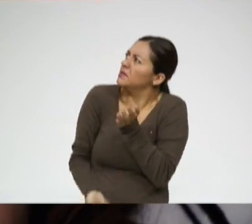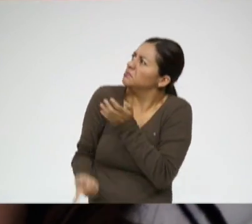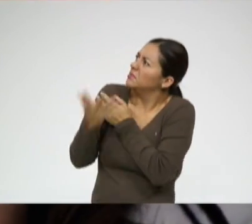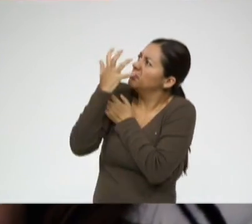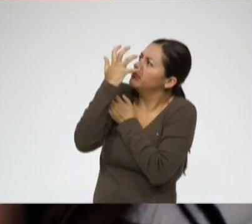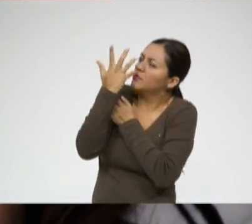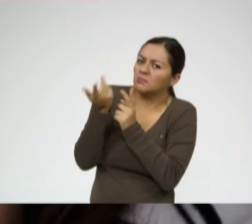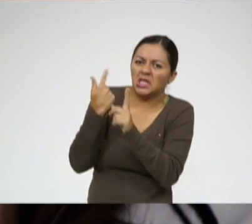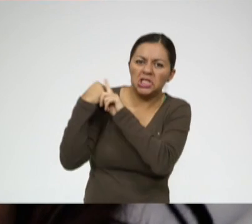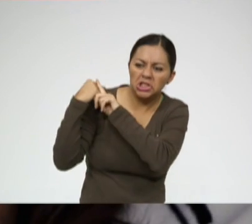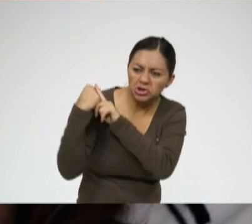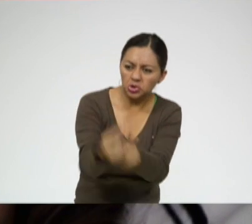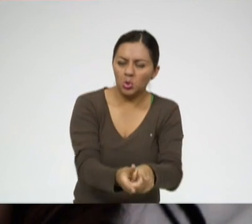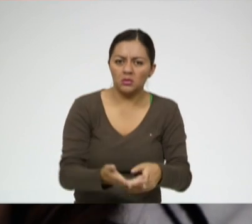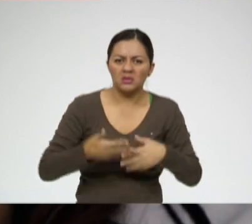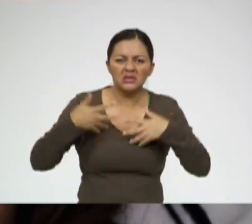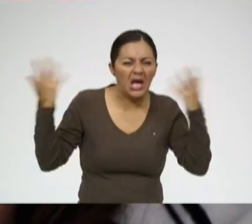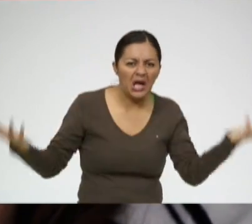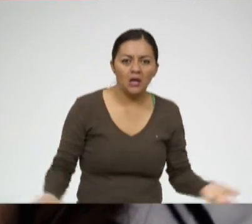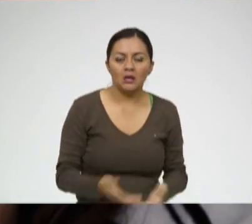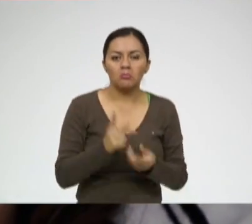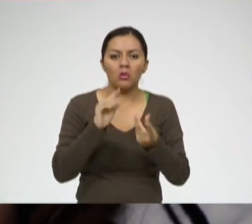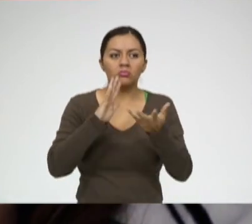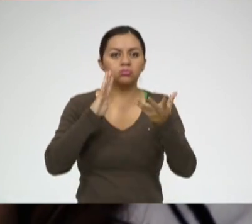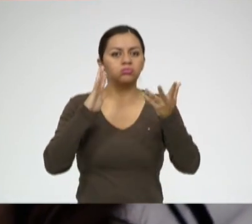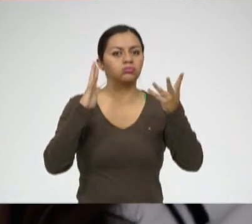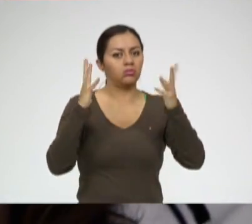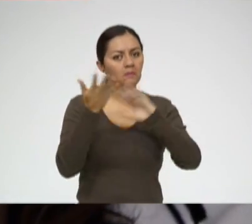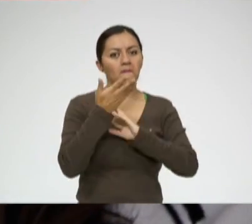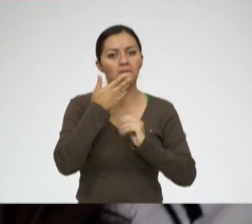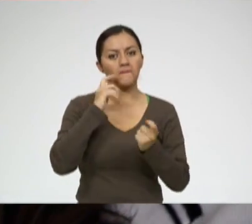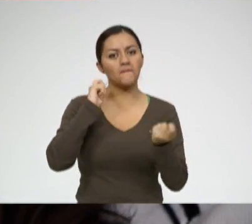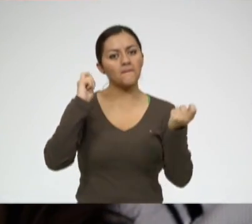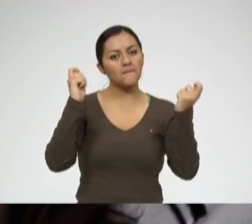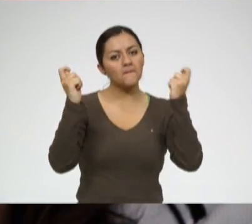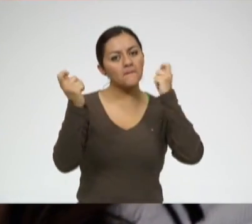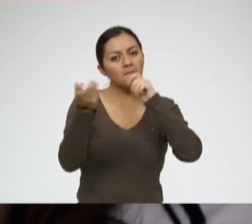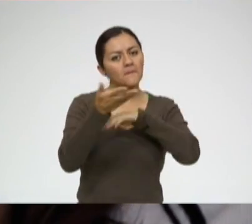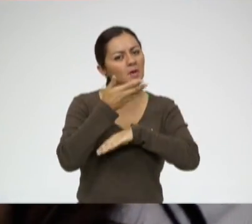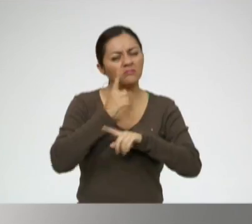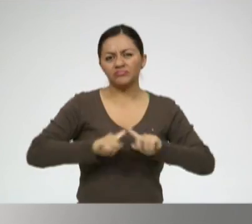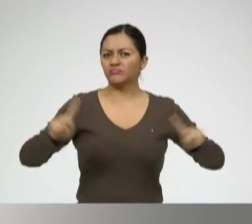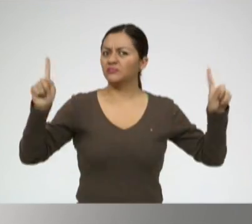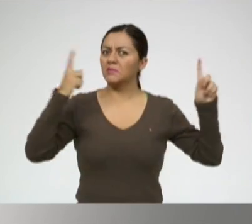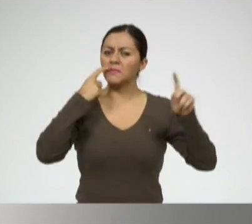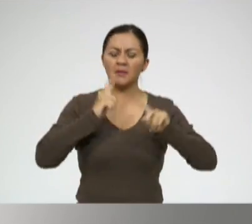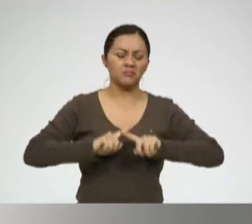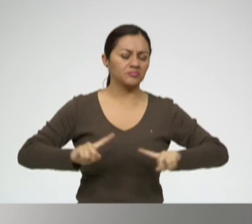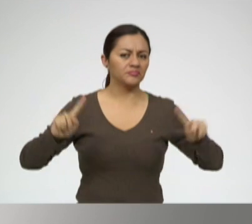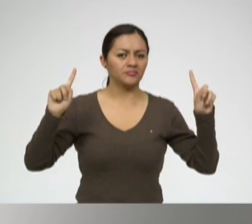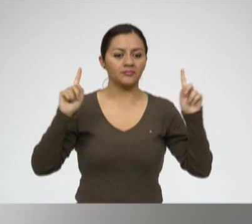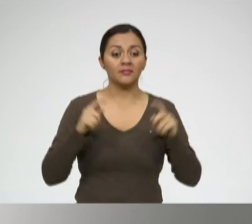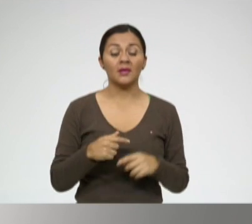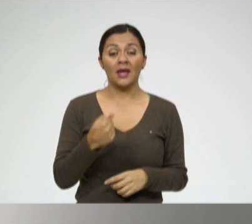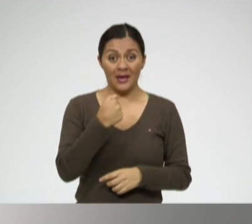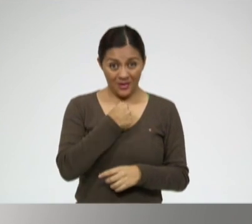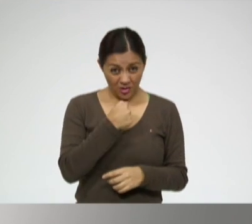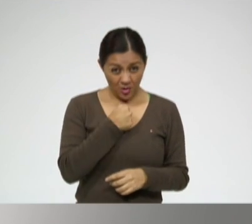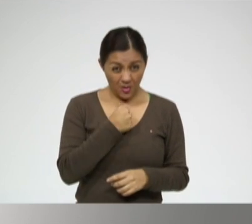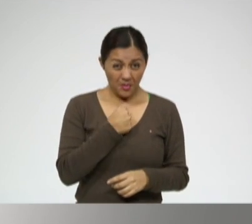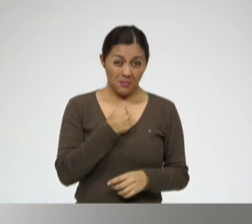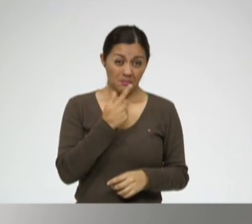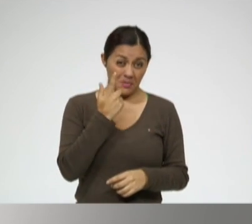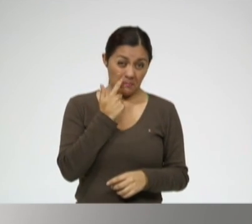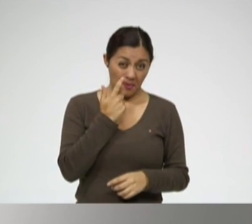veces insultaba, pero ya después comenzó a cambiar. Ahorita es muy diferente. Lo que no me gusta de mi papi es